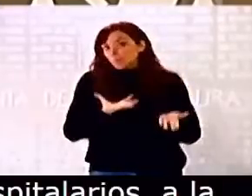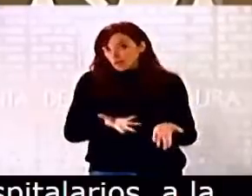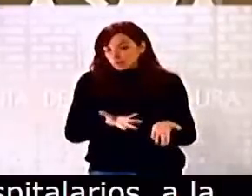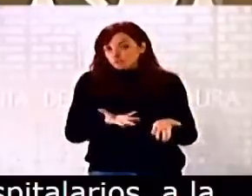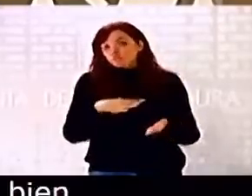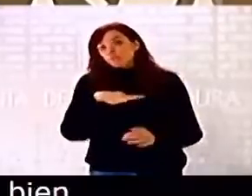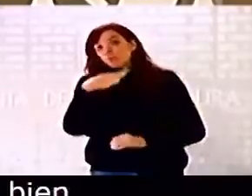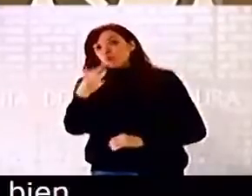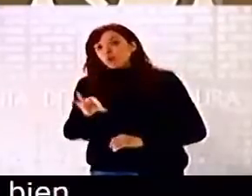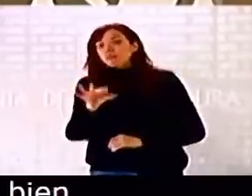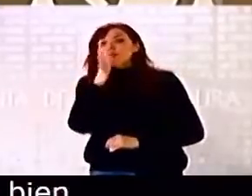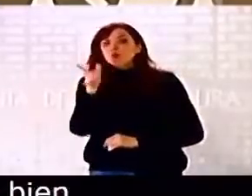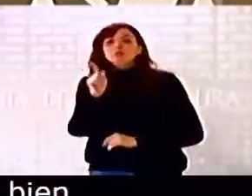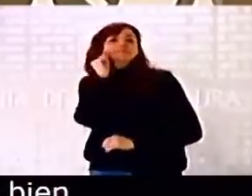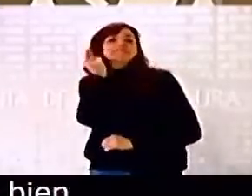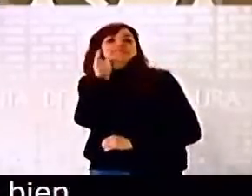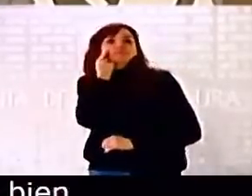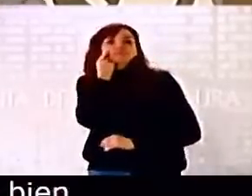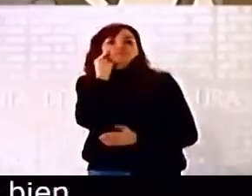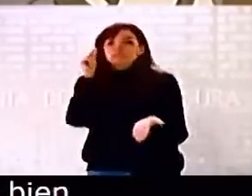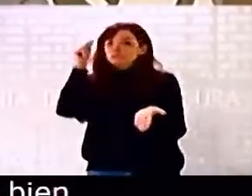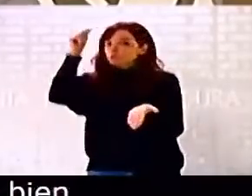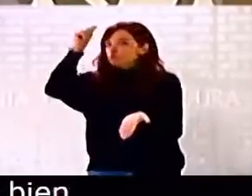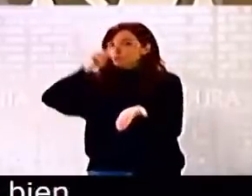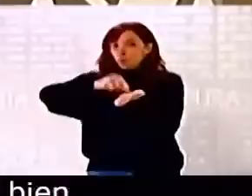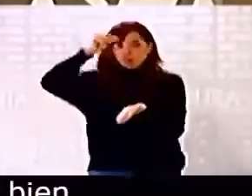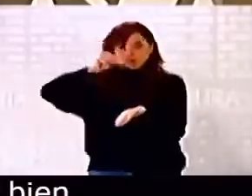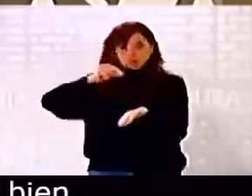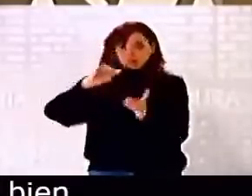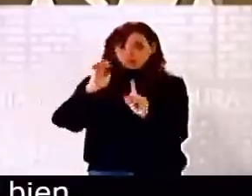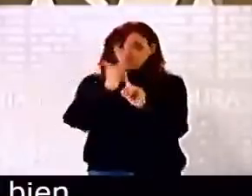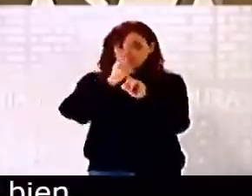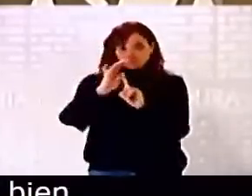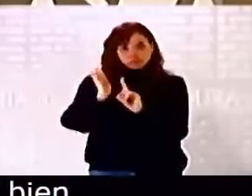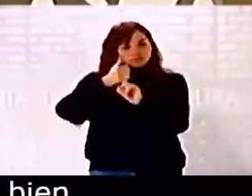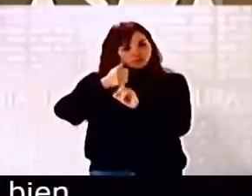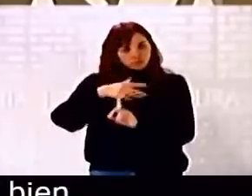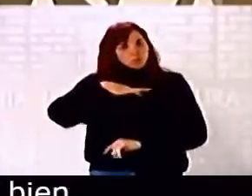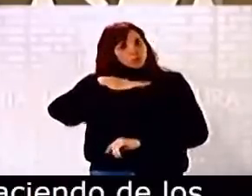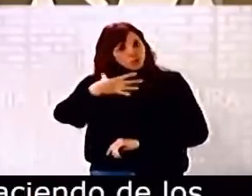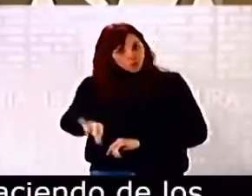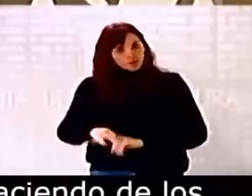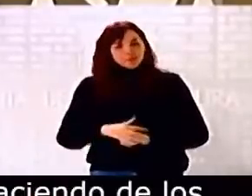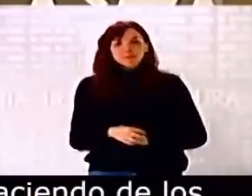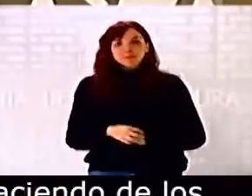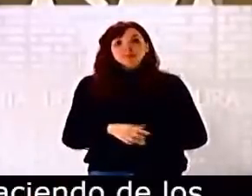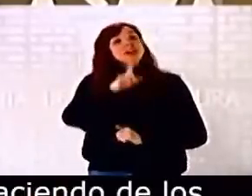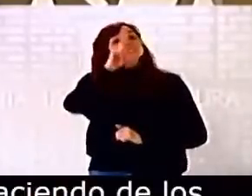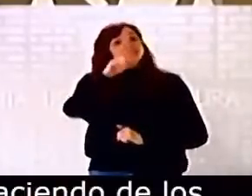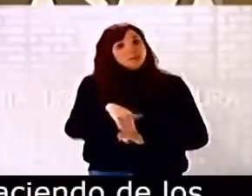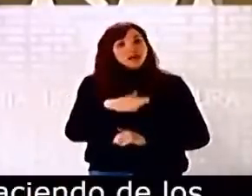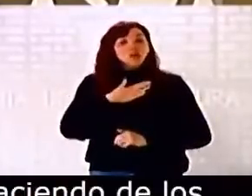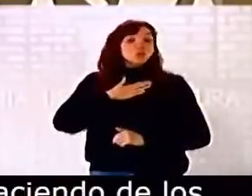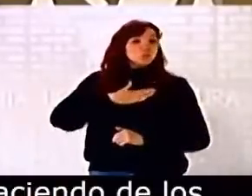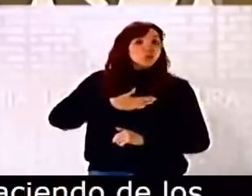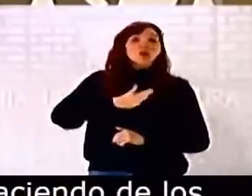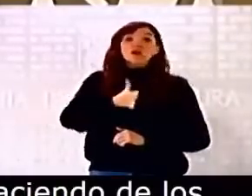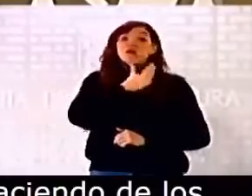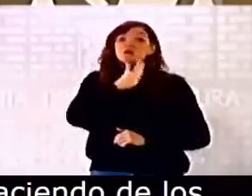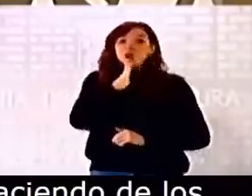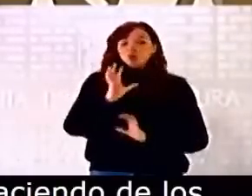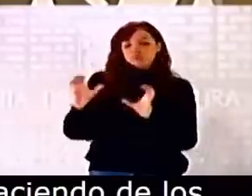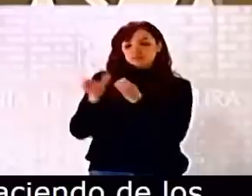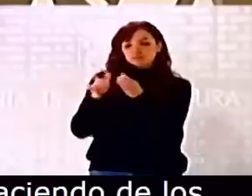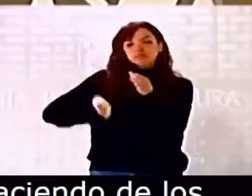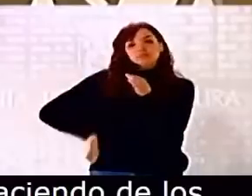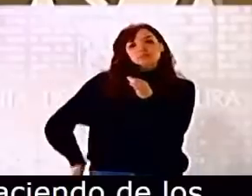la detección rápida que estamos haciendo de los casos y, en segundo lugar, por la labor que desarrollan nuestros